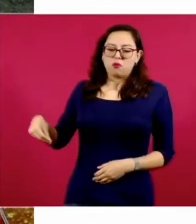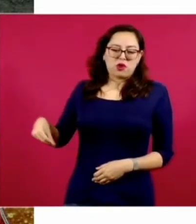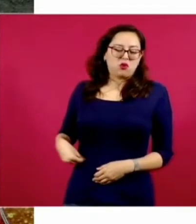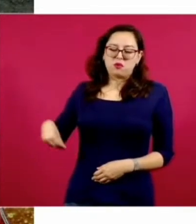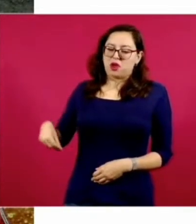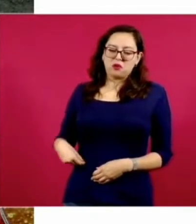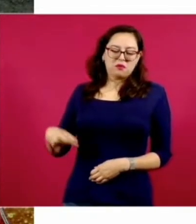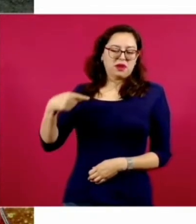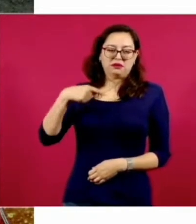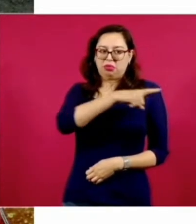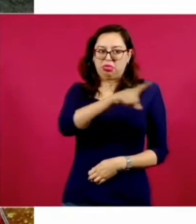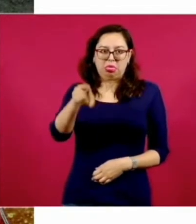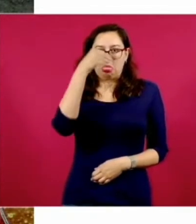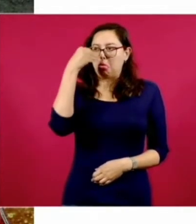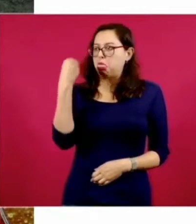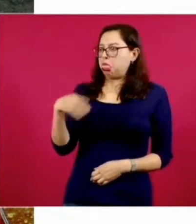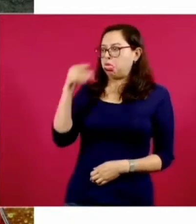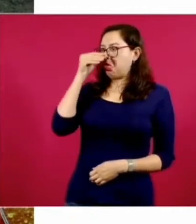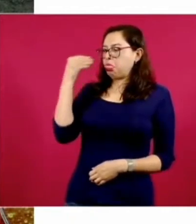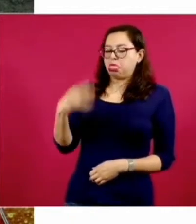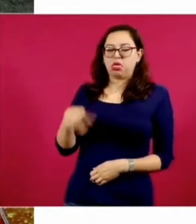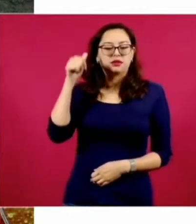pero esto es muy importante,